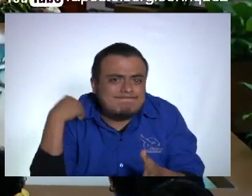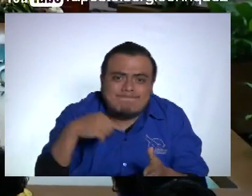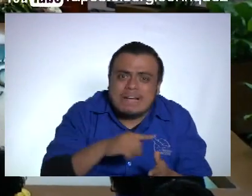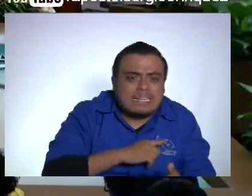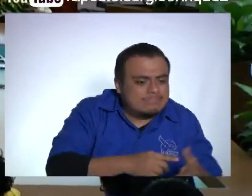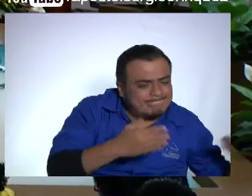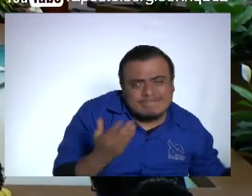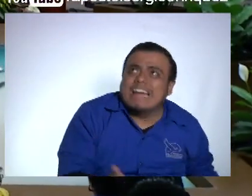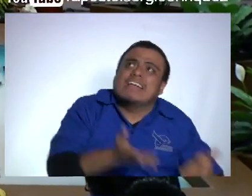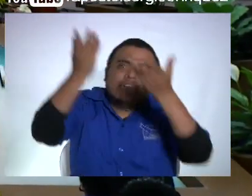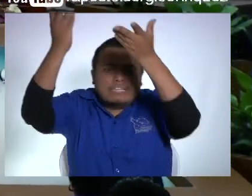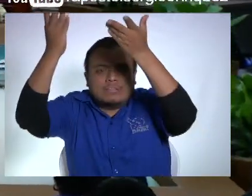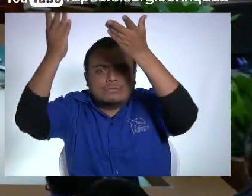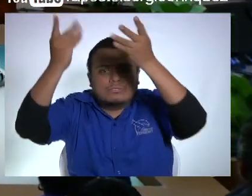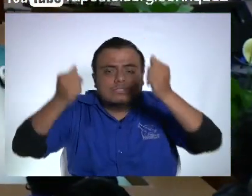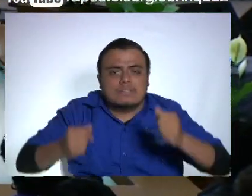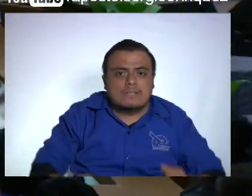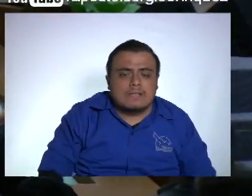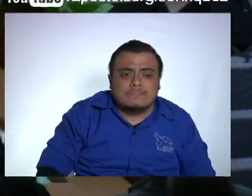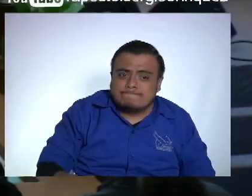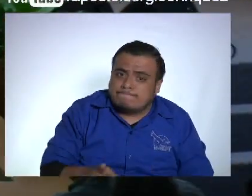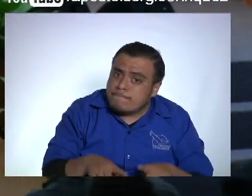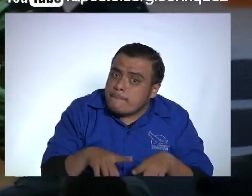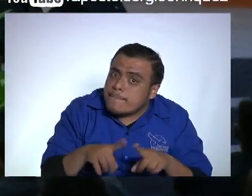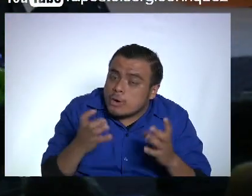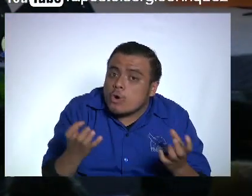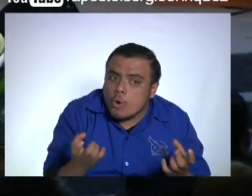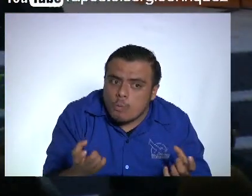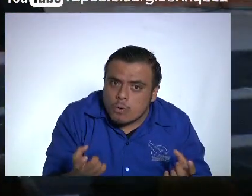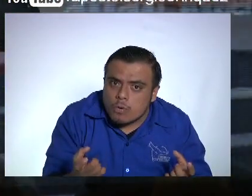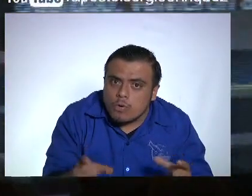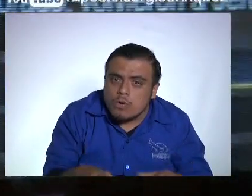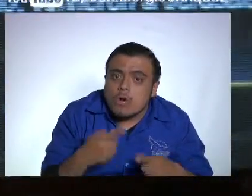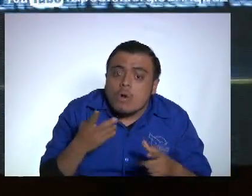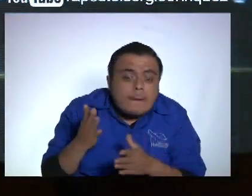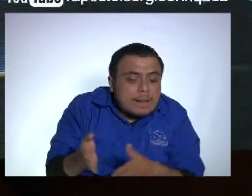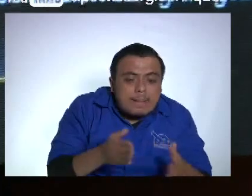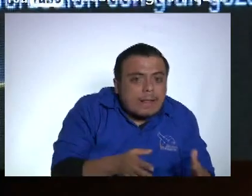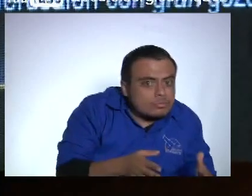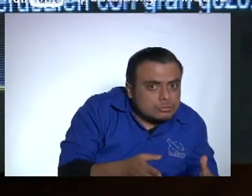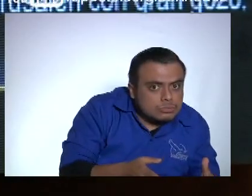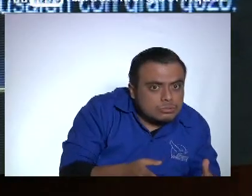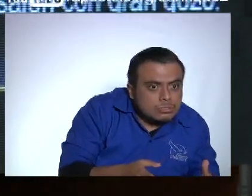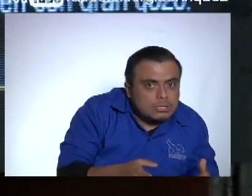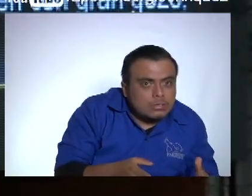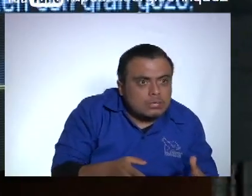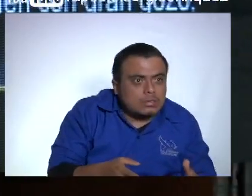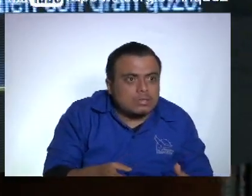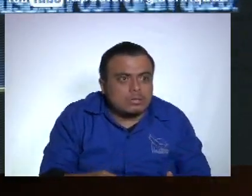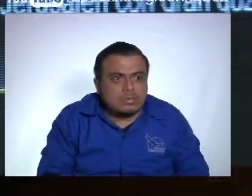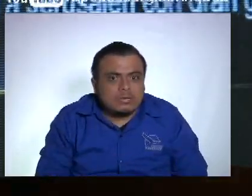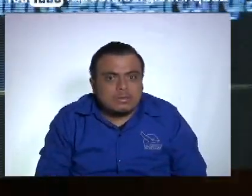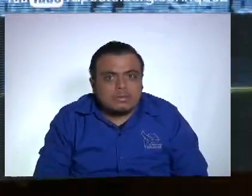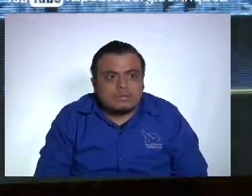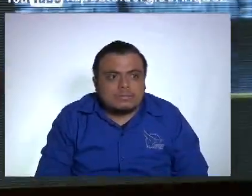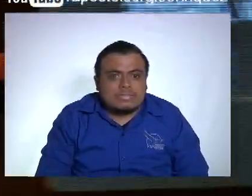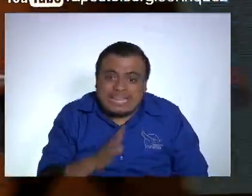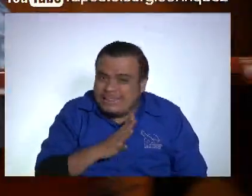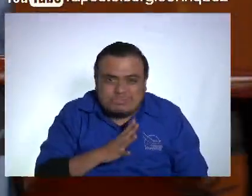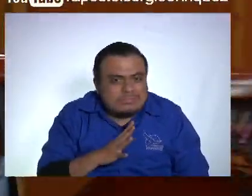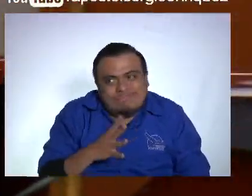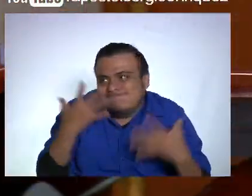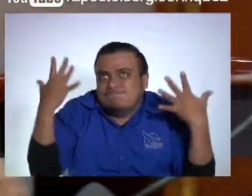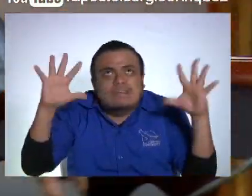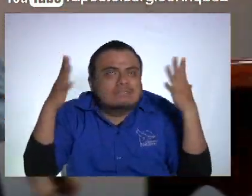arrebatados. Pero ¿cómo nos vamos a preparar si ni siquiera podemos aplaudir, que ni